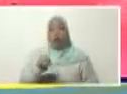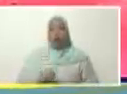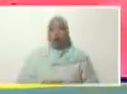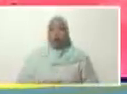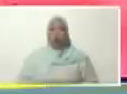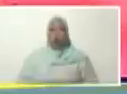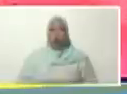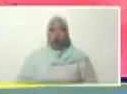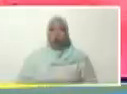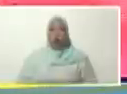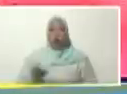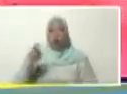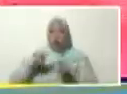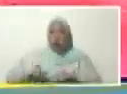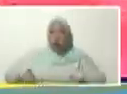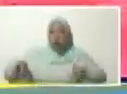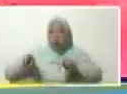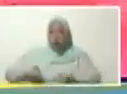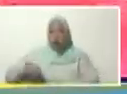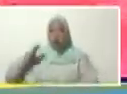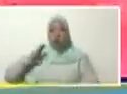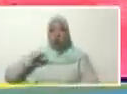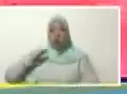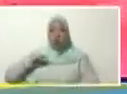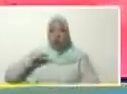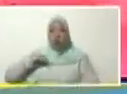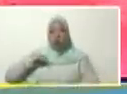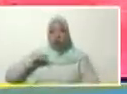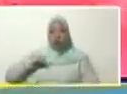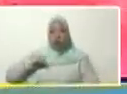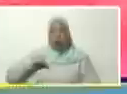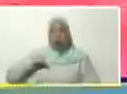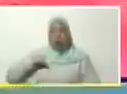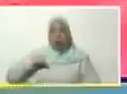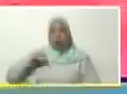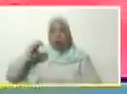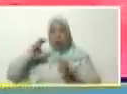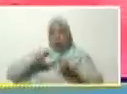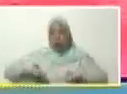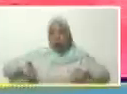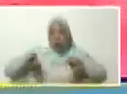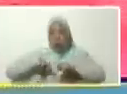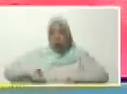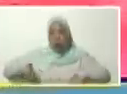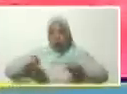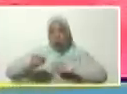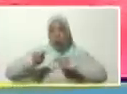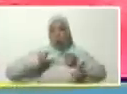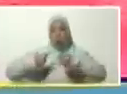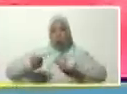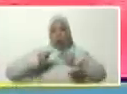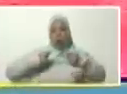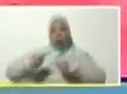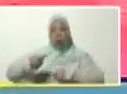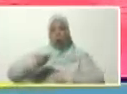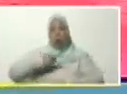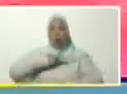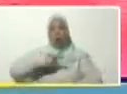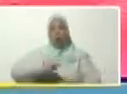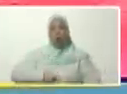Luego se hizo la investigación sobre el crimen de Gobeya y se demostró que había sido entrenado en Portugal,